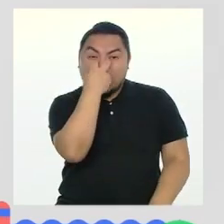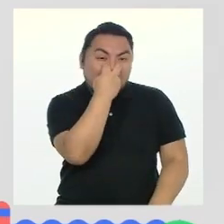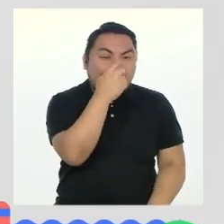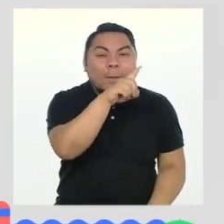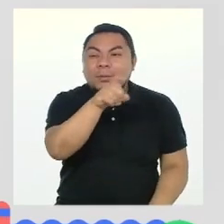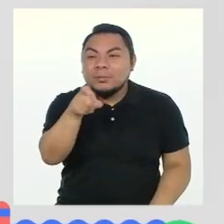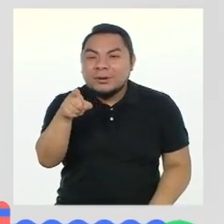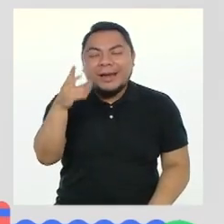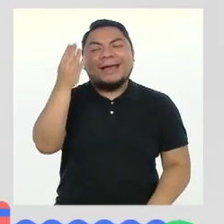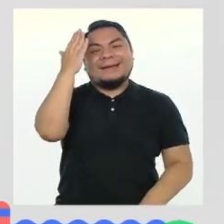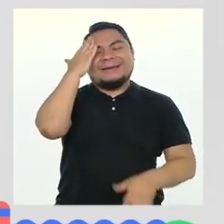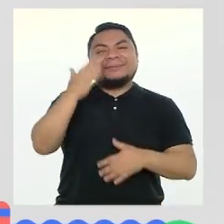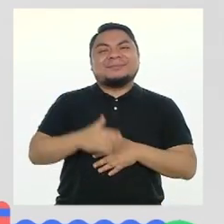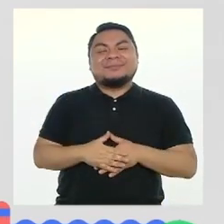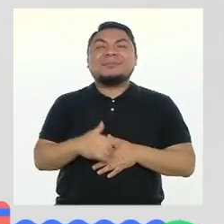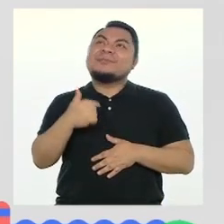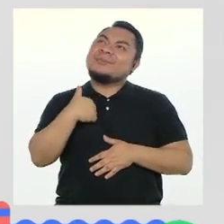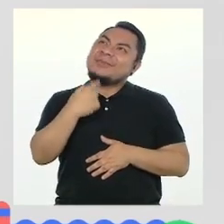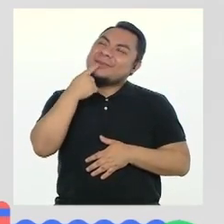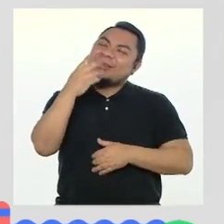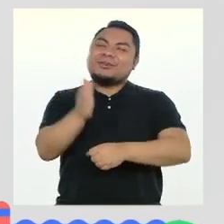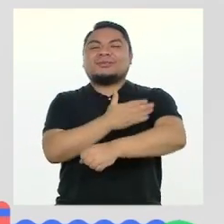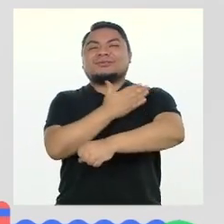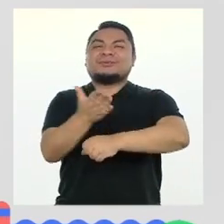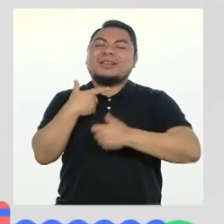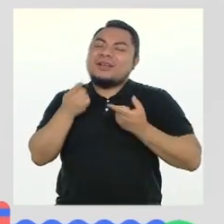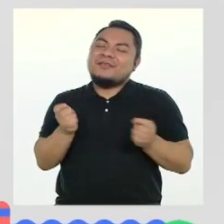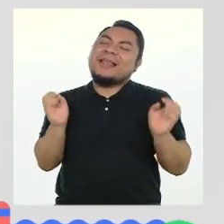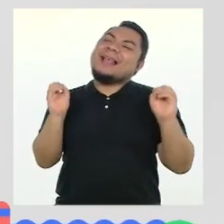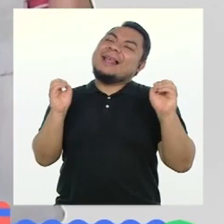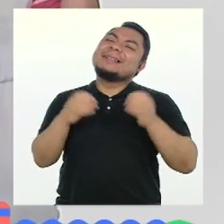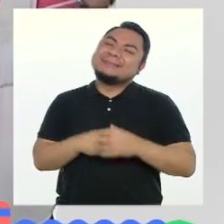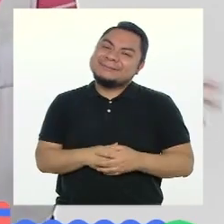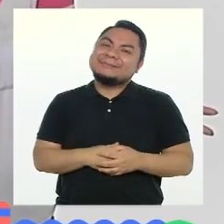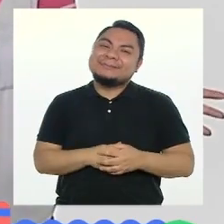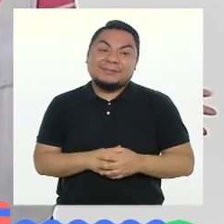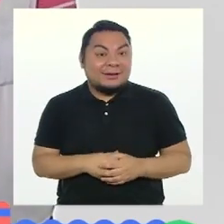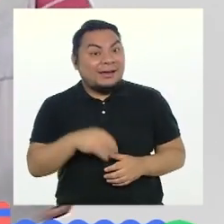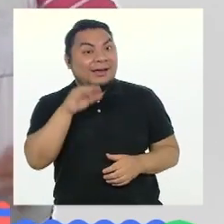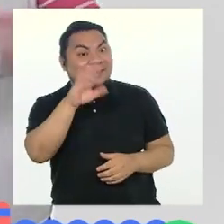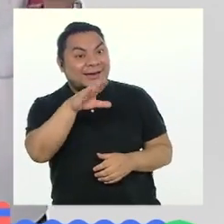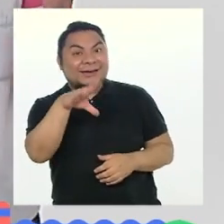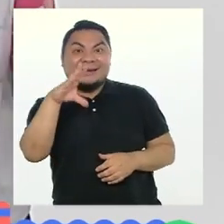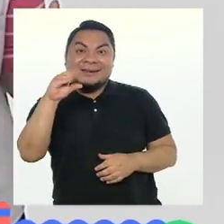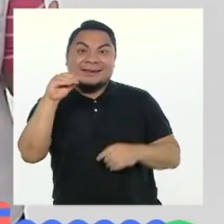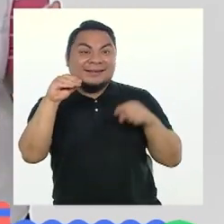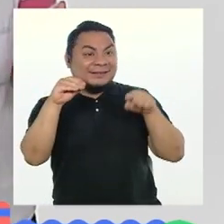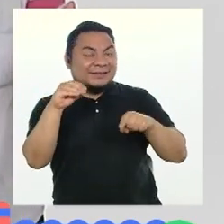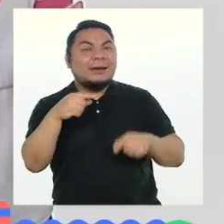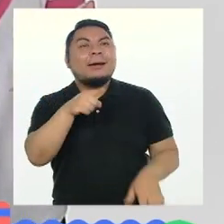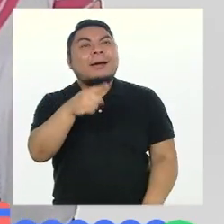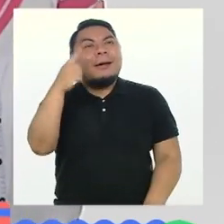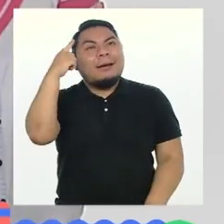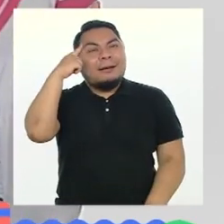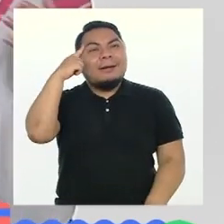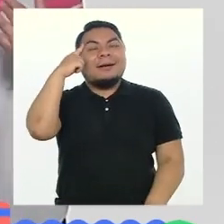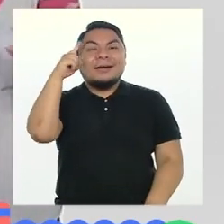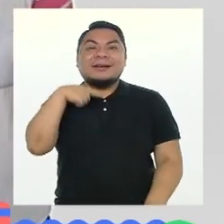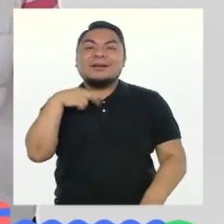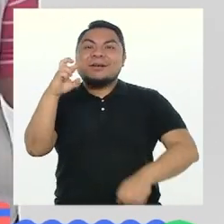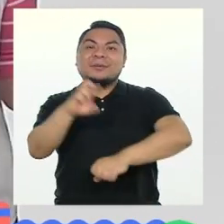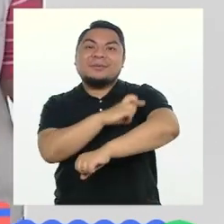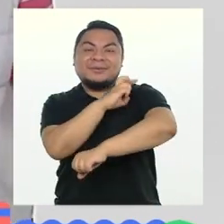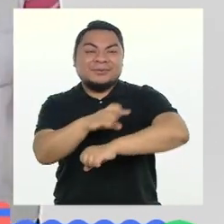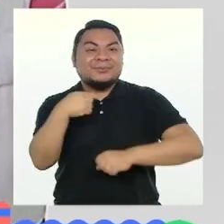muy primoroso. Me salió un verso sin hacer esfuerzo. Calcetín, me acabas de hacer acordar una poesía